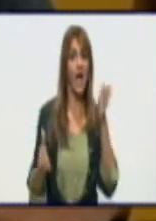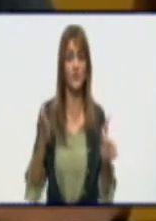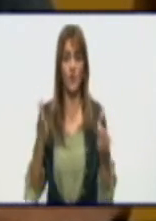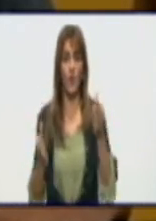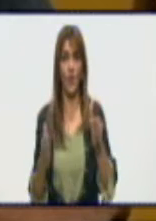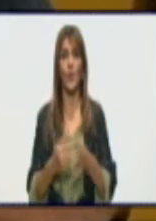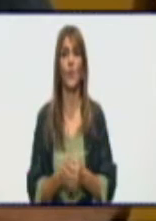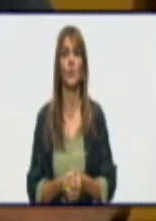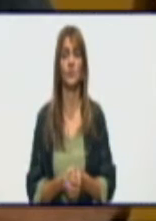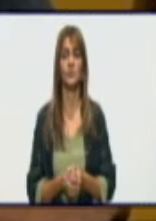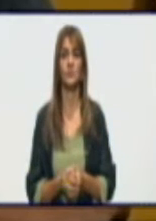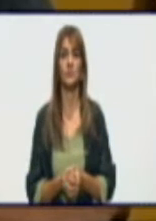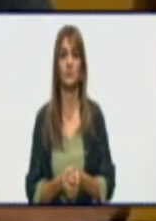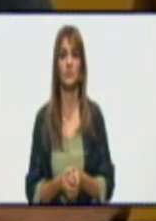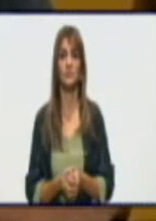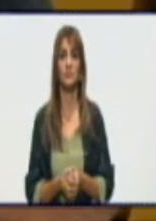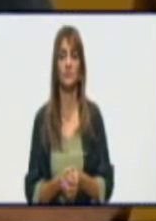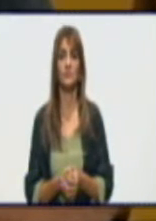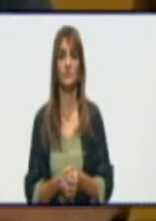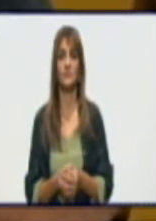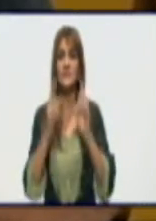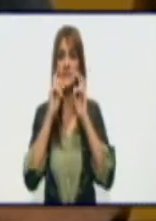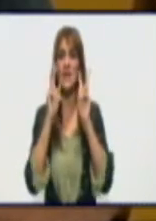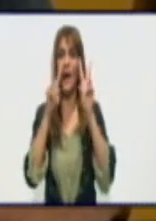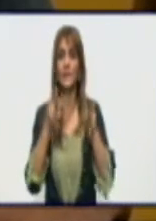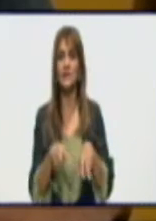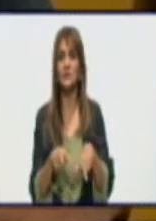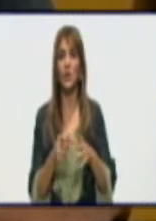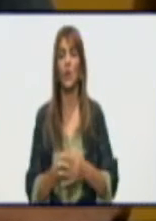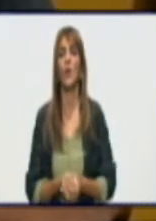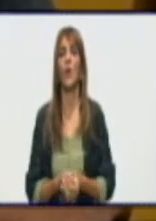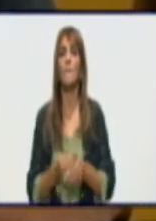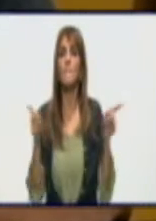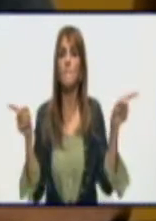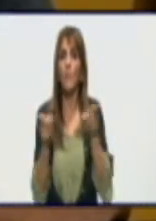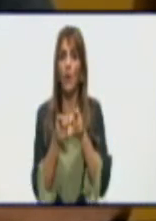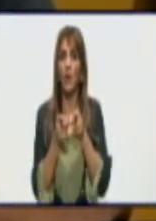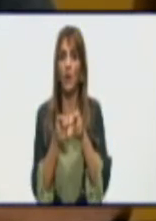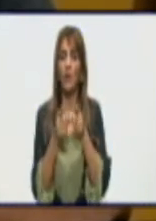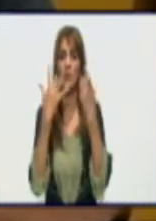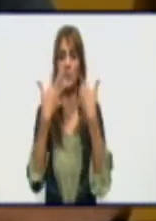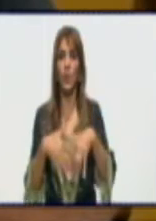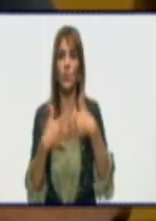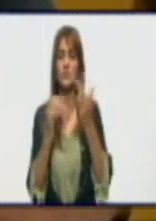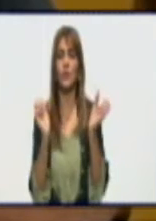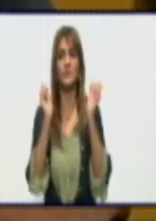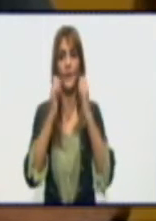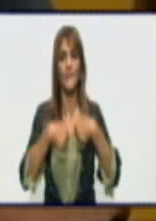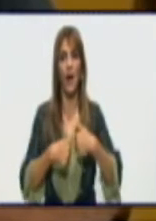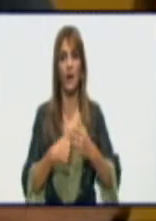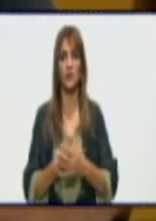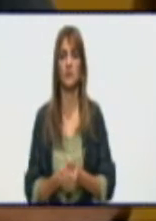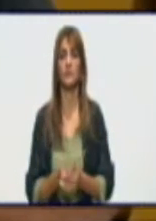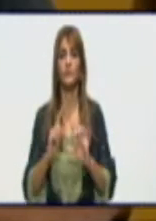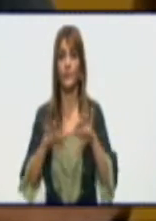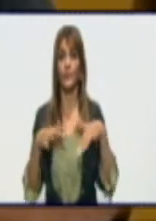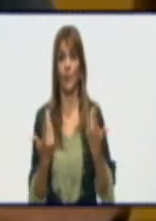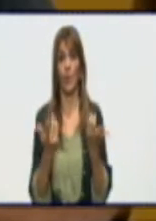y significativo disminución de la producción de pan. En el sentido de que realmente hoy solamente